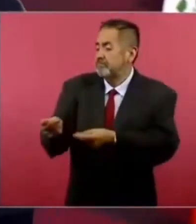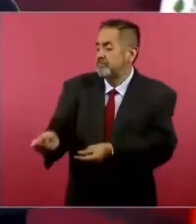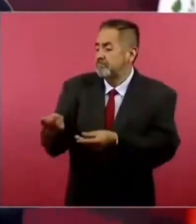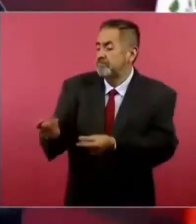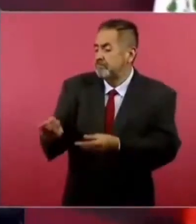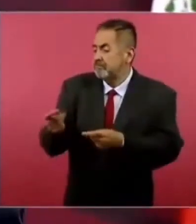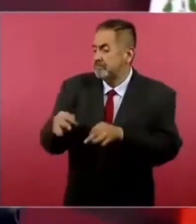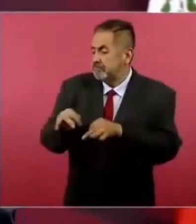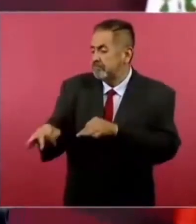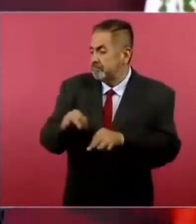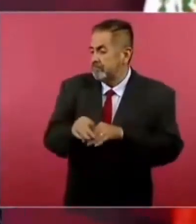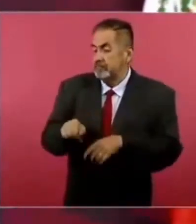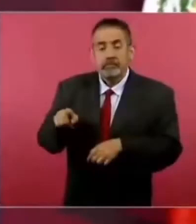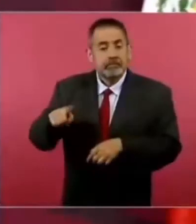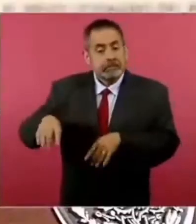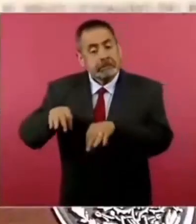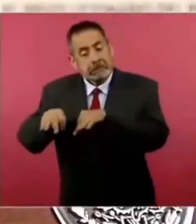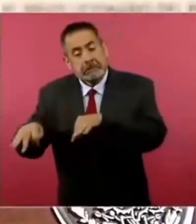al trabajador.